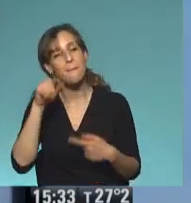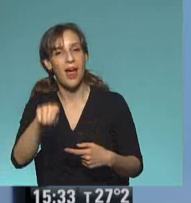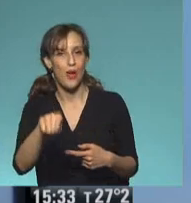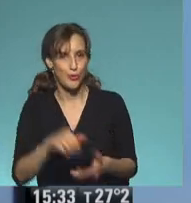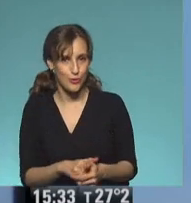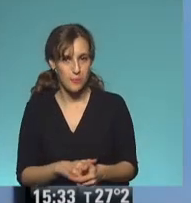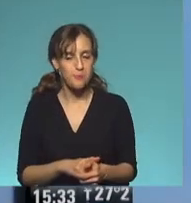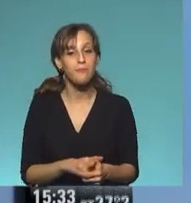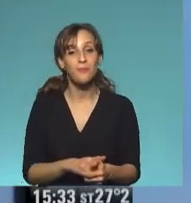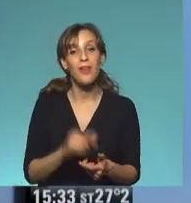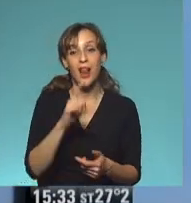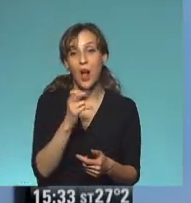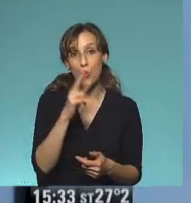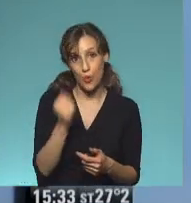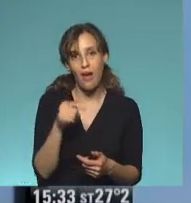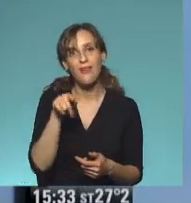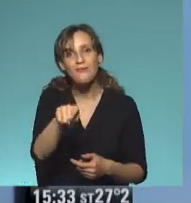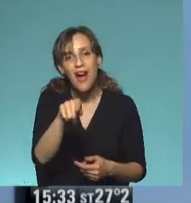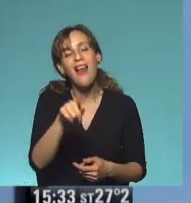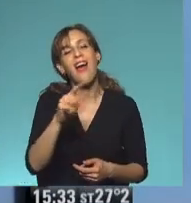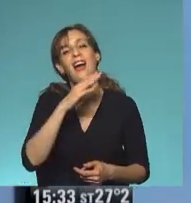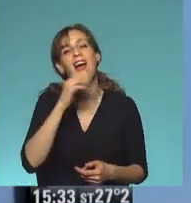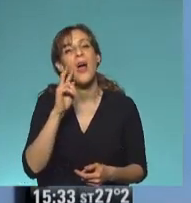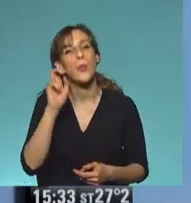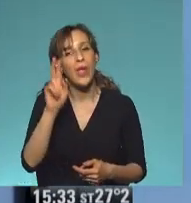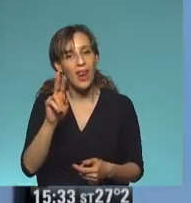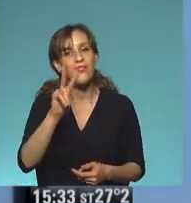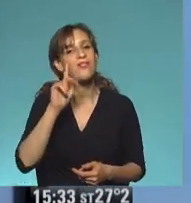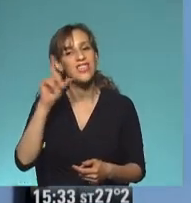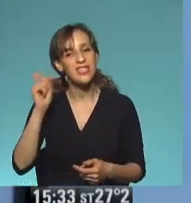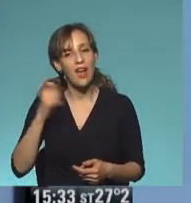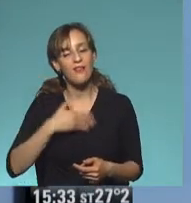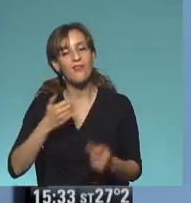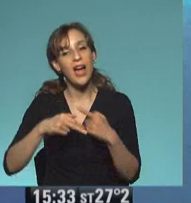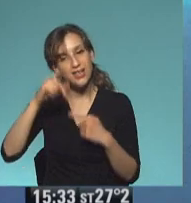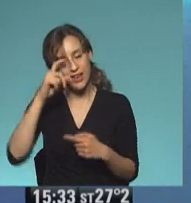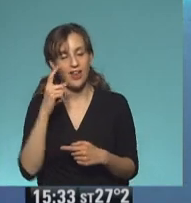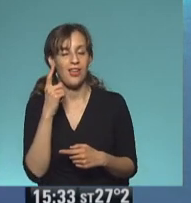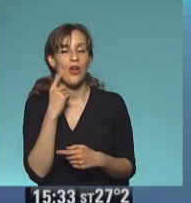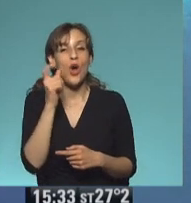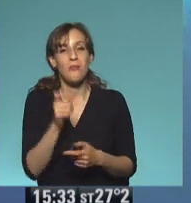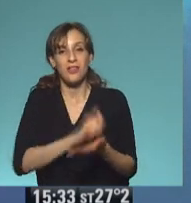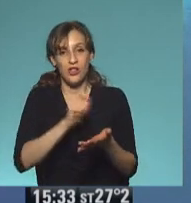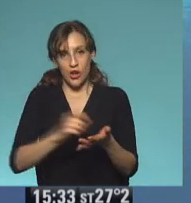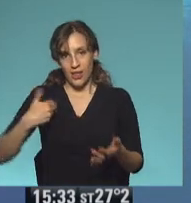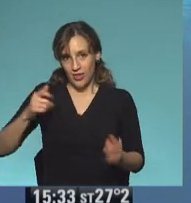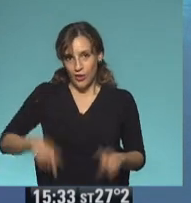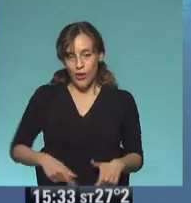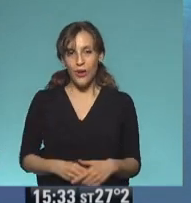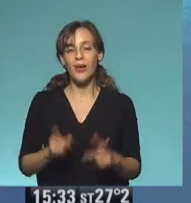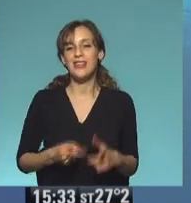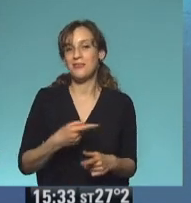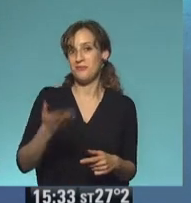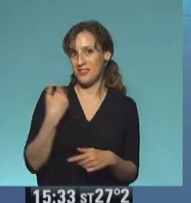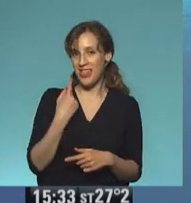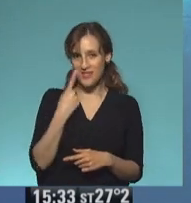Betach le dedica este cuento, el cuento de la polla, a Javier Villafañez. Sí, entonces quería que lo compartamos. Conociéndolo la semana pasada. Que lo